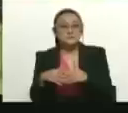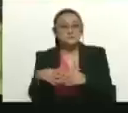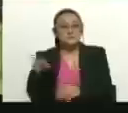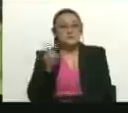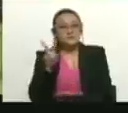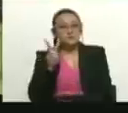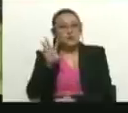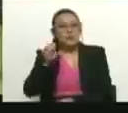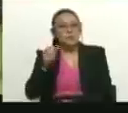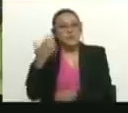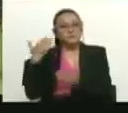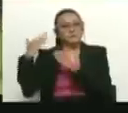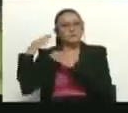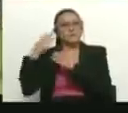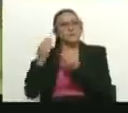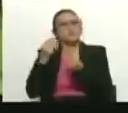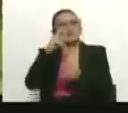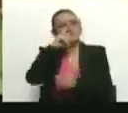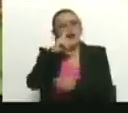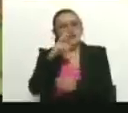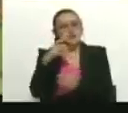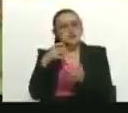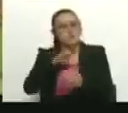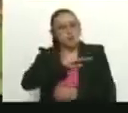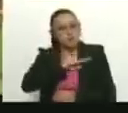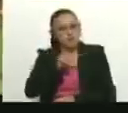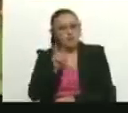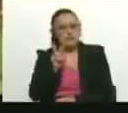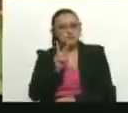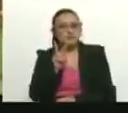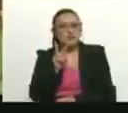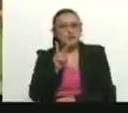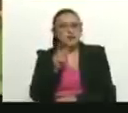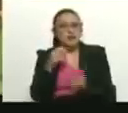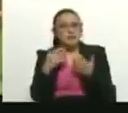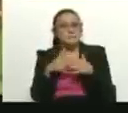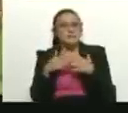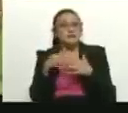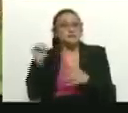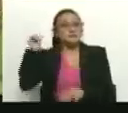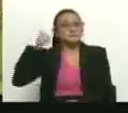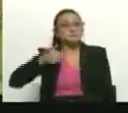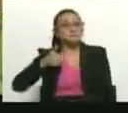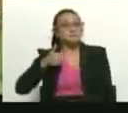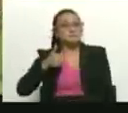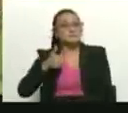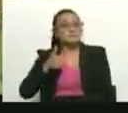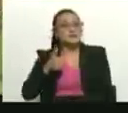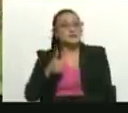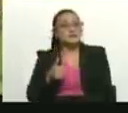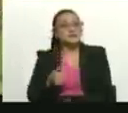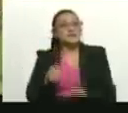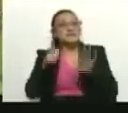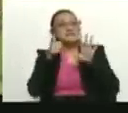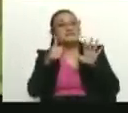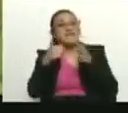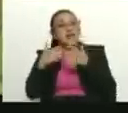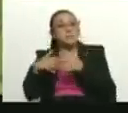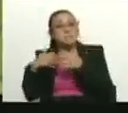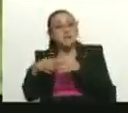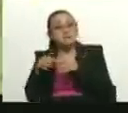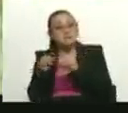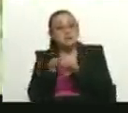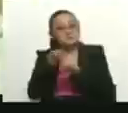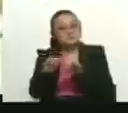Venezuela compró hace muchos años. Es una empresa que tiene 6 refinerías en los Estados Unidos,